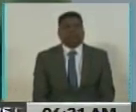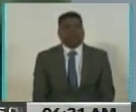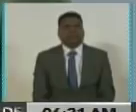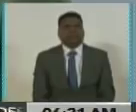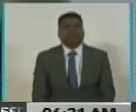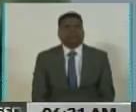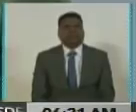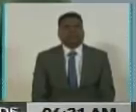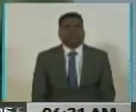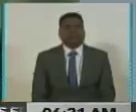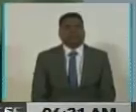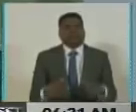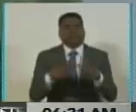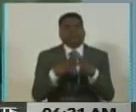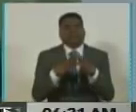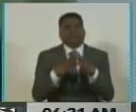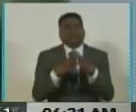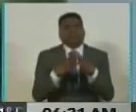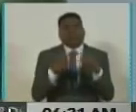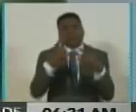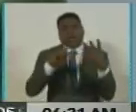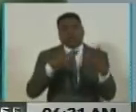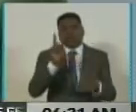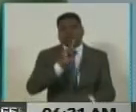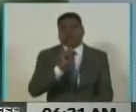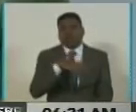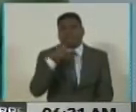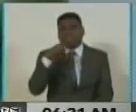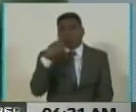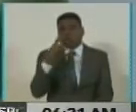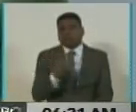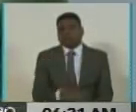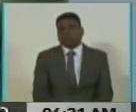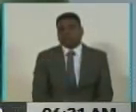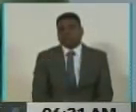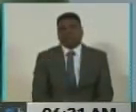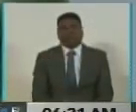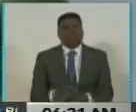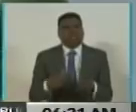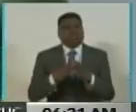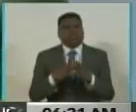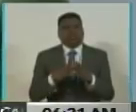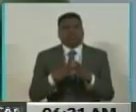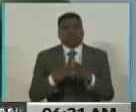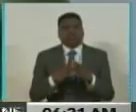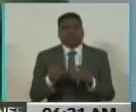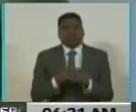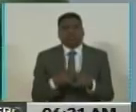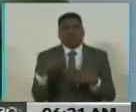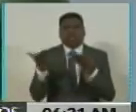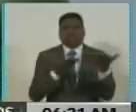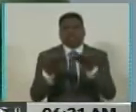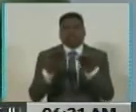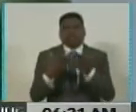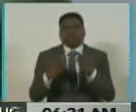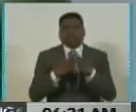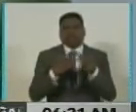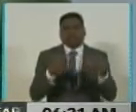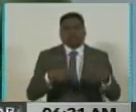en precariedades que no son políticas, en precariedades que son de la vida cotidiana, la calidad de los servicios, la